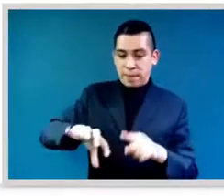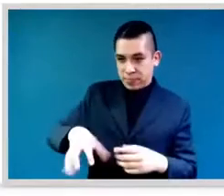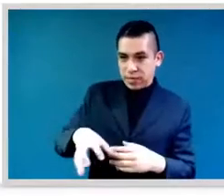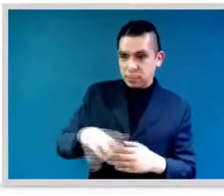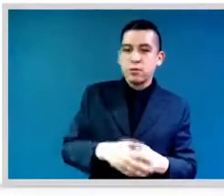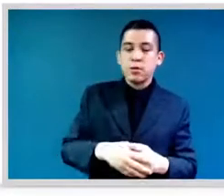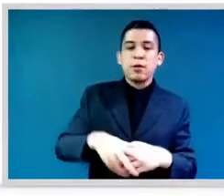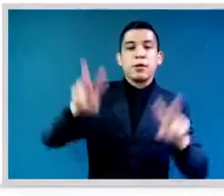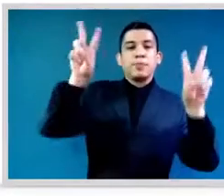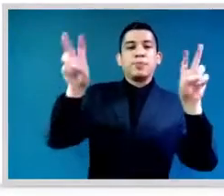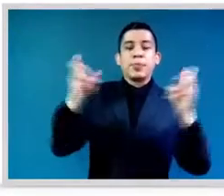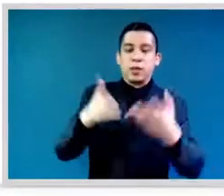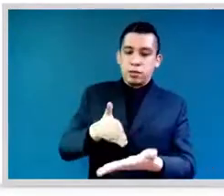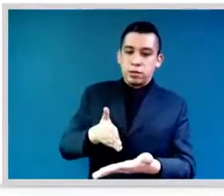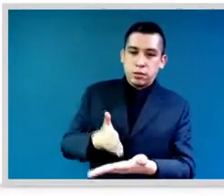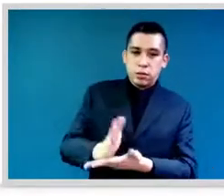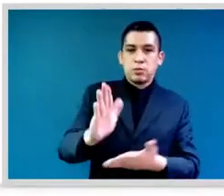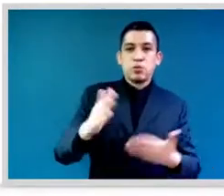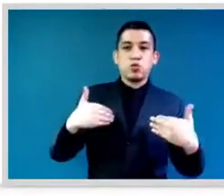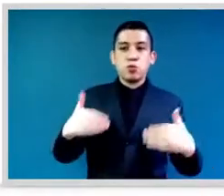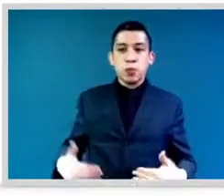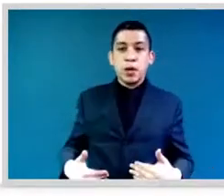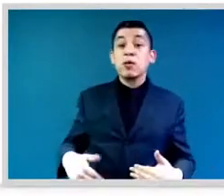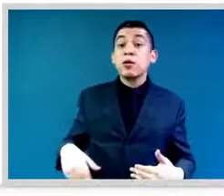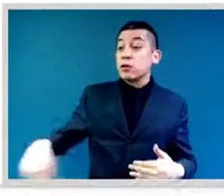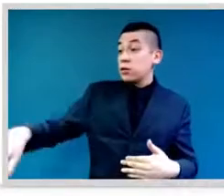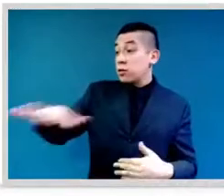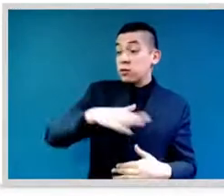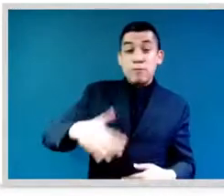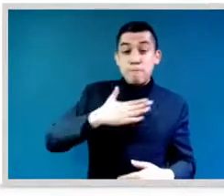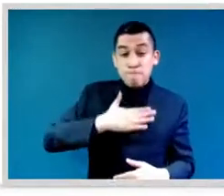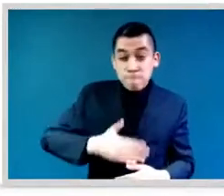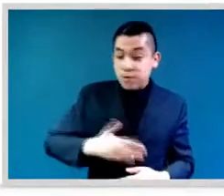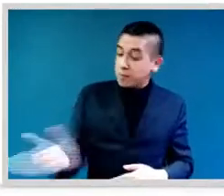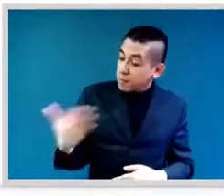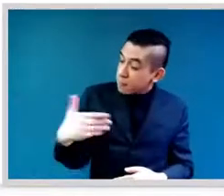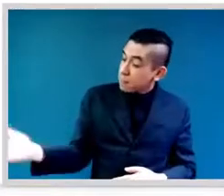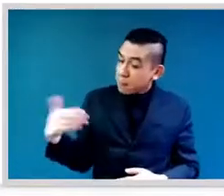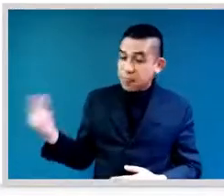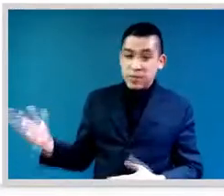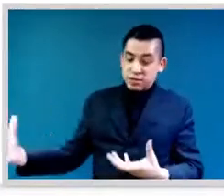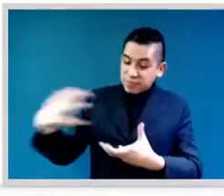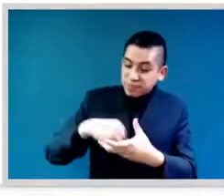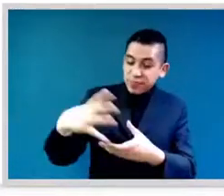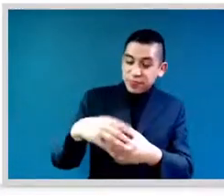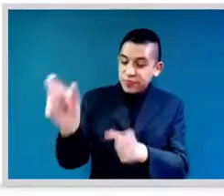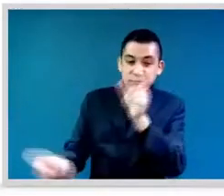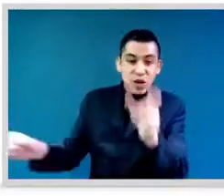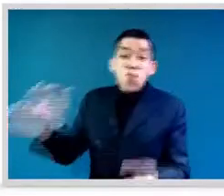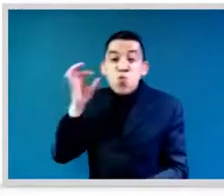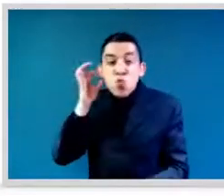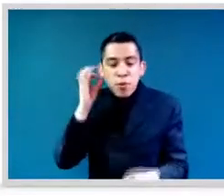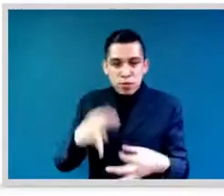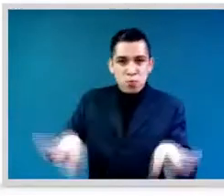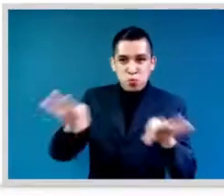por la igualdad sustantiva. Por eso escuchamos a todas las mujeres para convertir sus intereses y preocupaciones